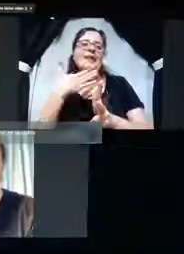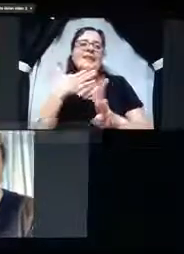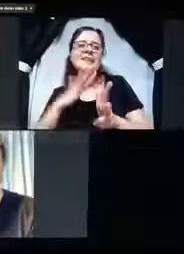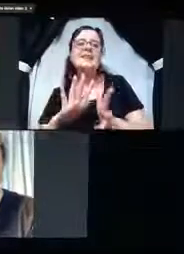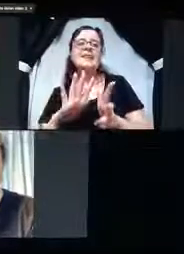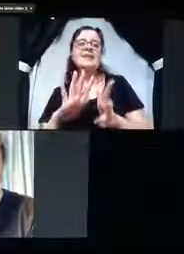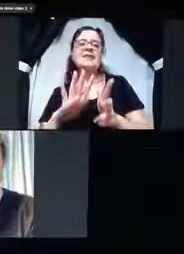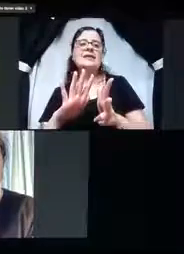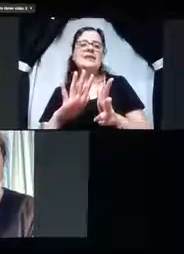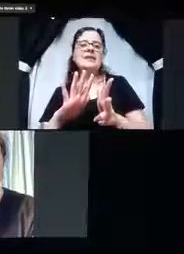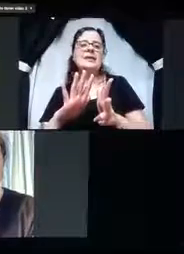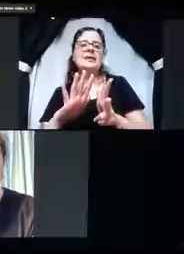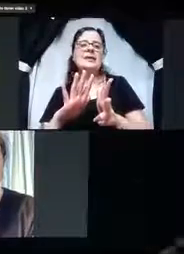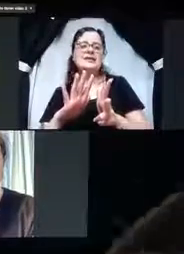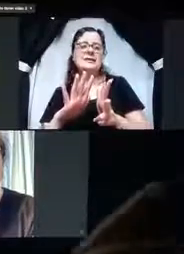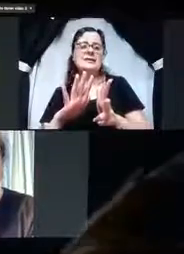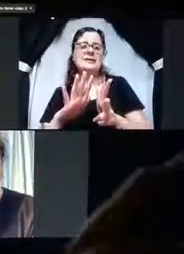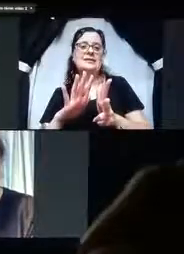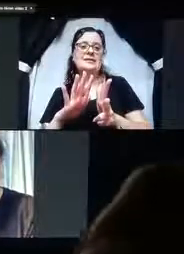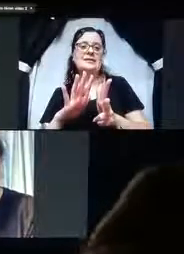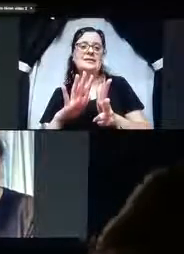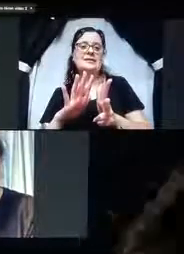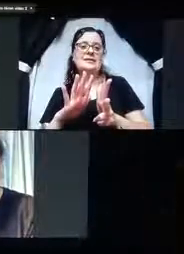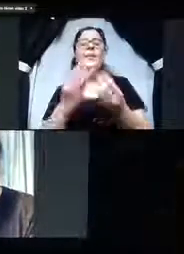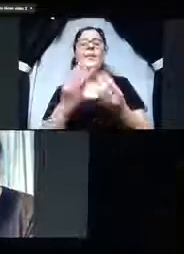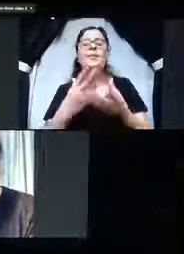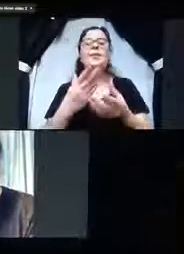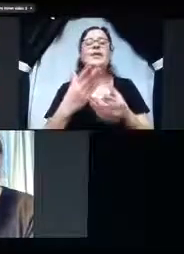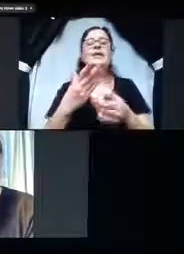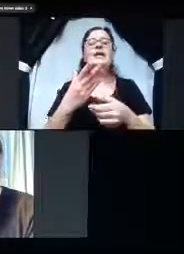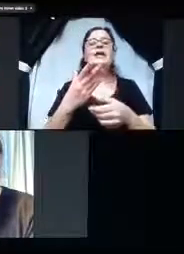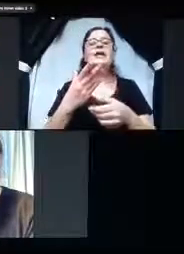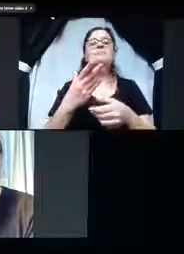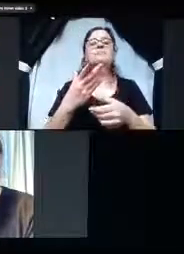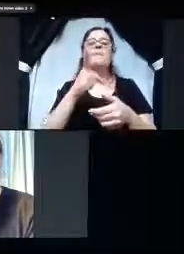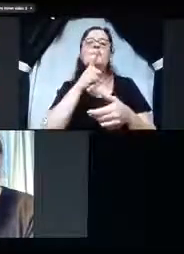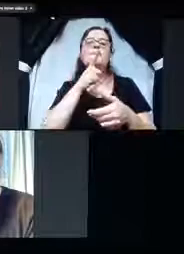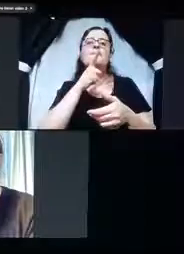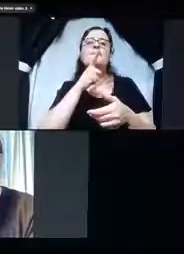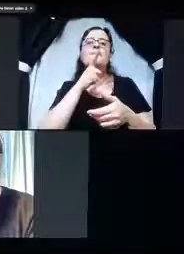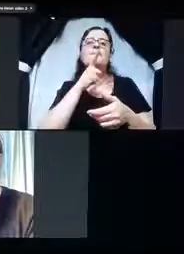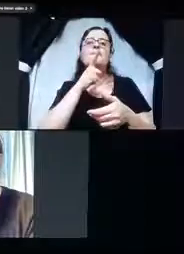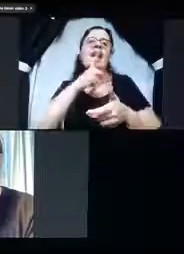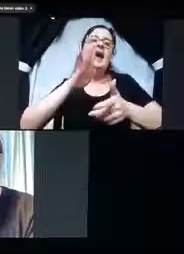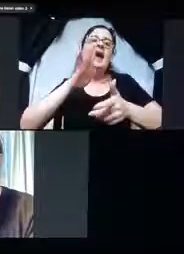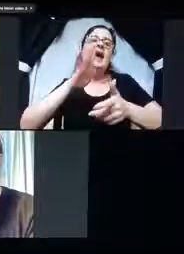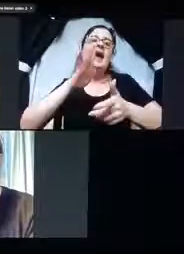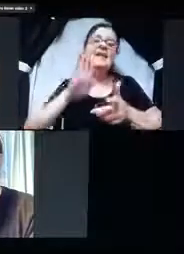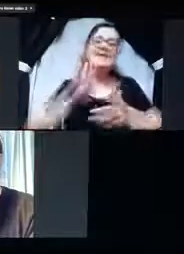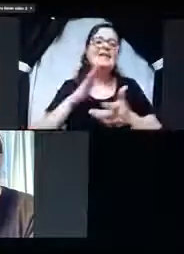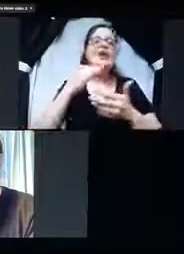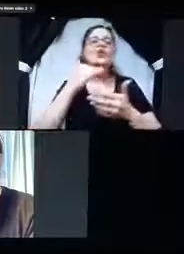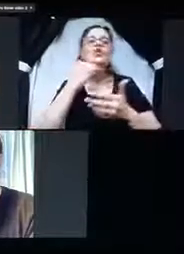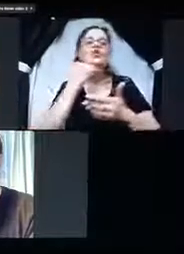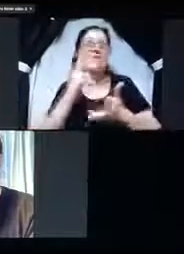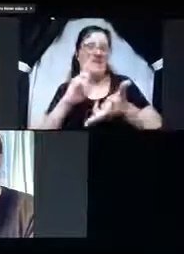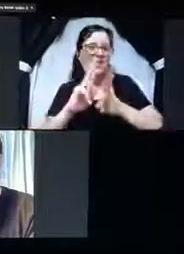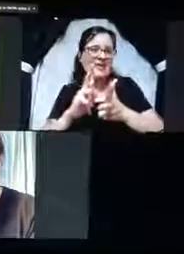porque tampoco tiene dominio, porque lo que nos está preguntando es si la lleva o no a